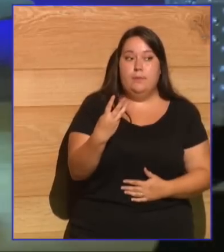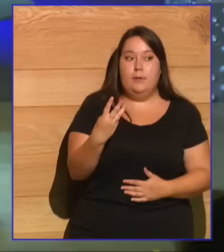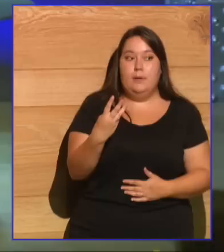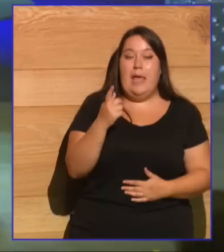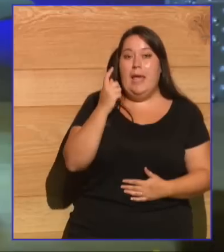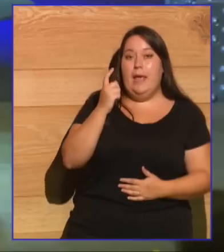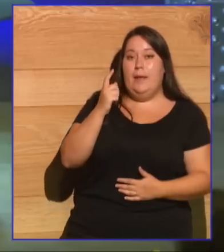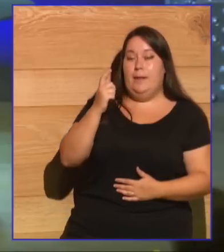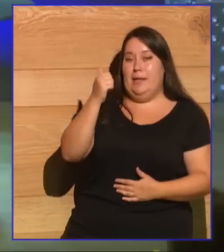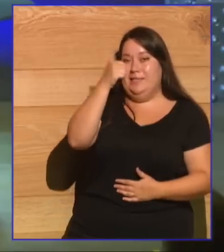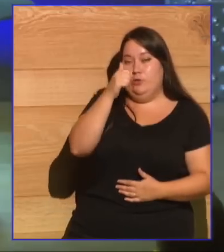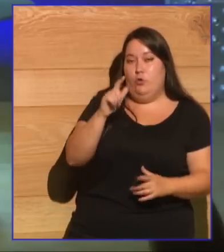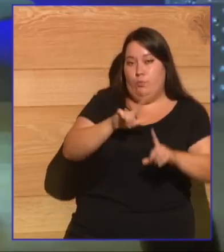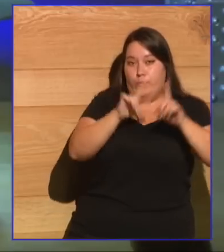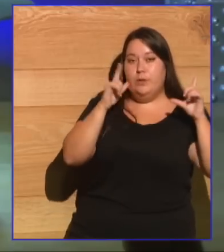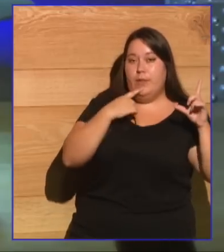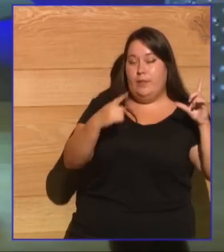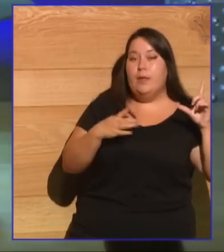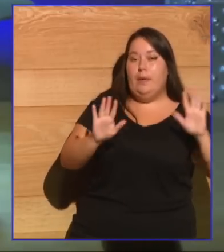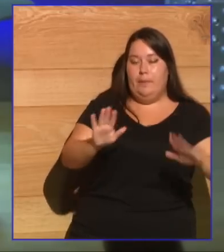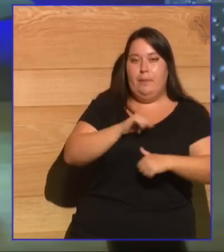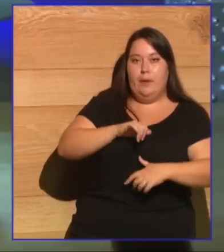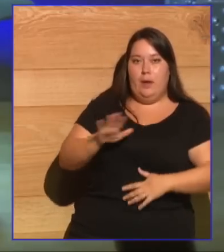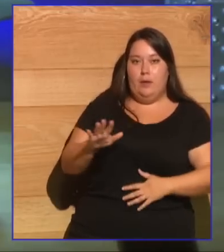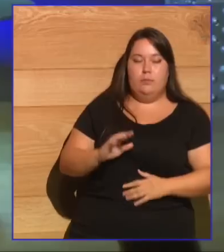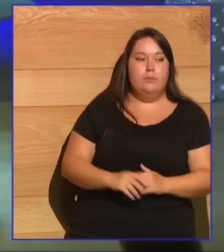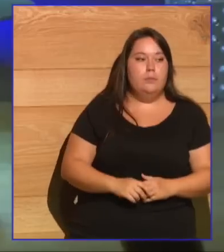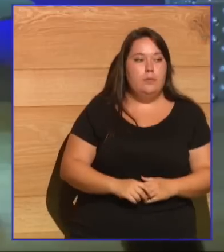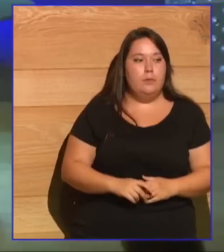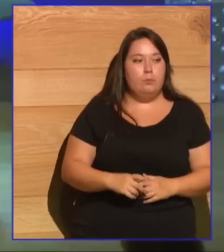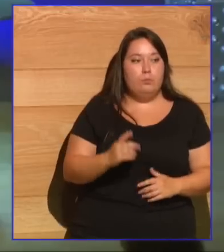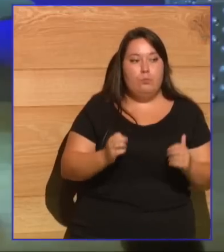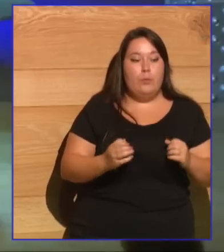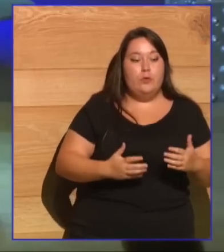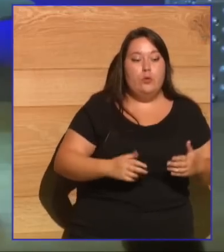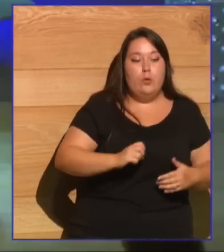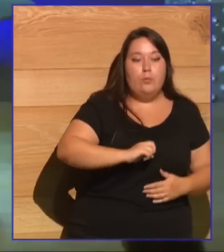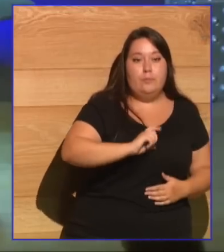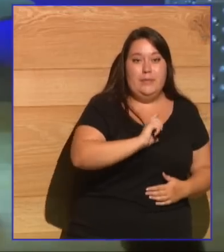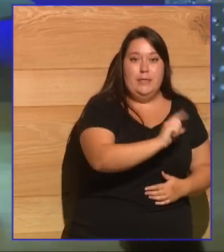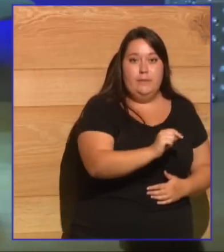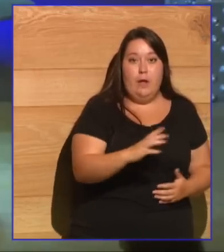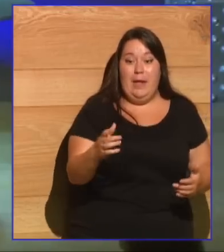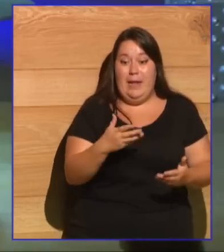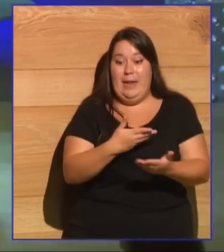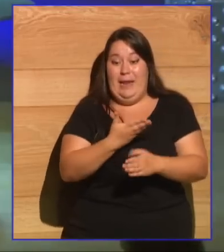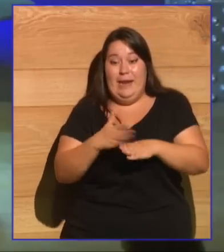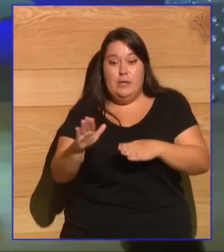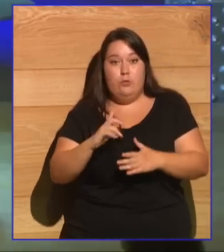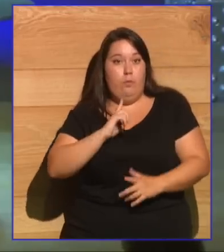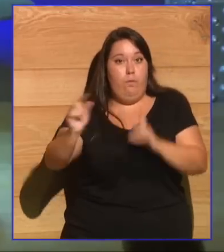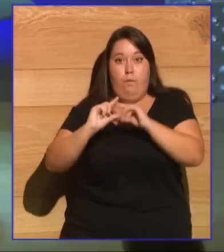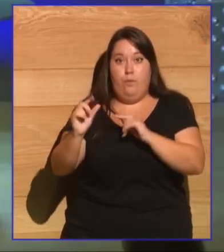dice que dos aquí que voy a bajar hay cientos de personas y en ese momento cuando pieza bajar seguido todos se han ido todos de ejemplo digo